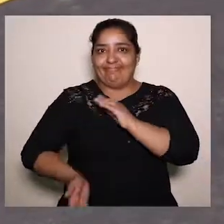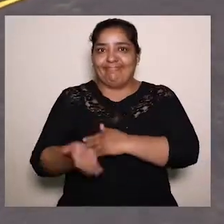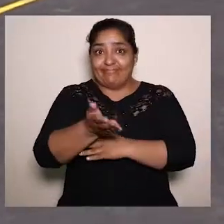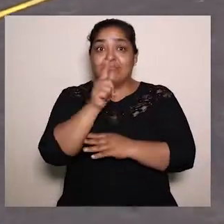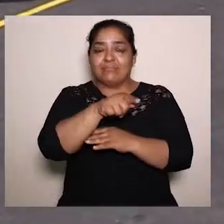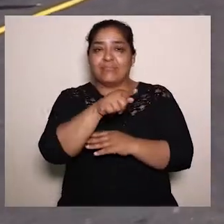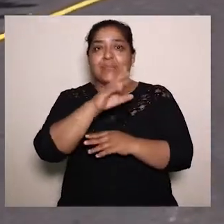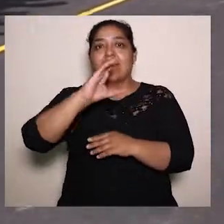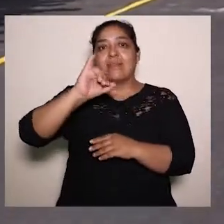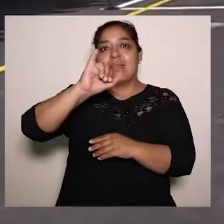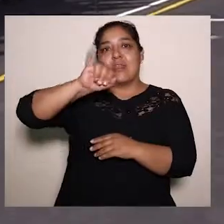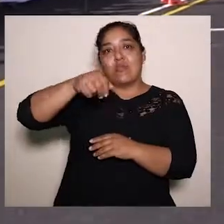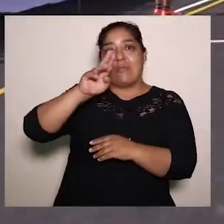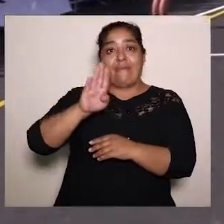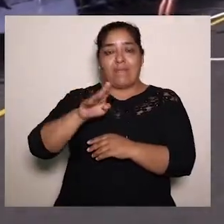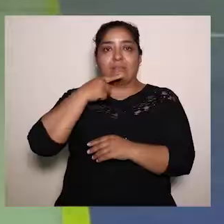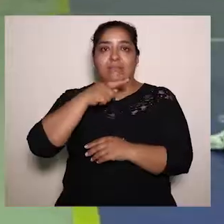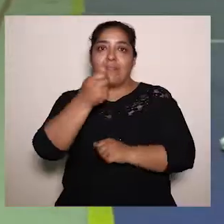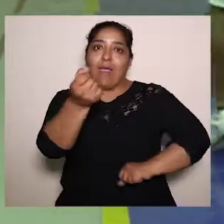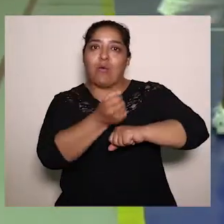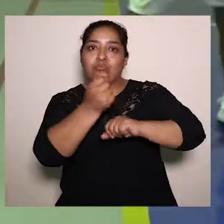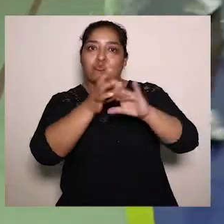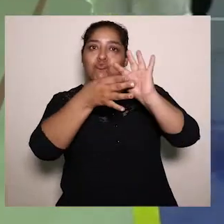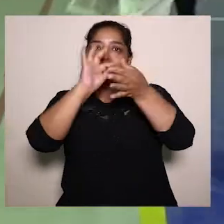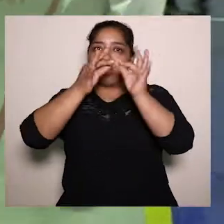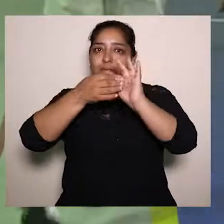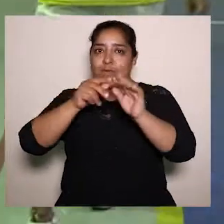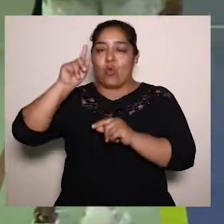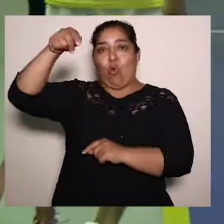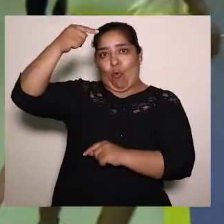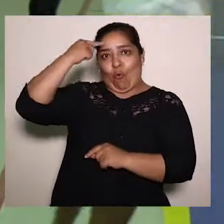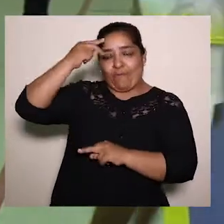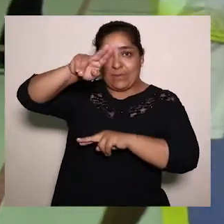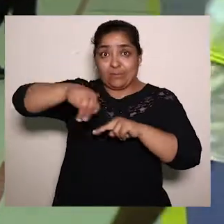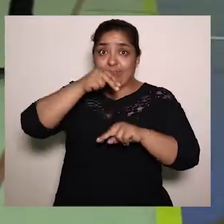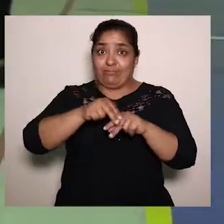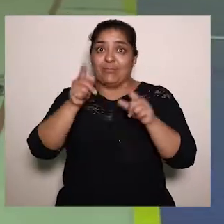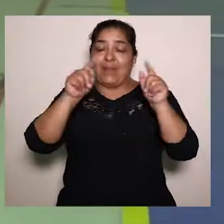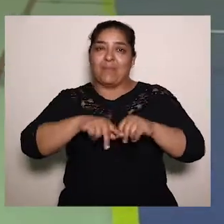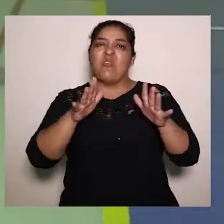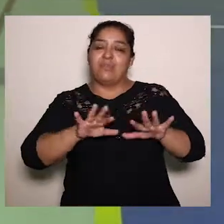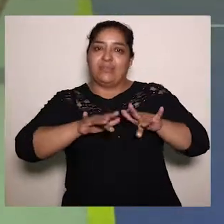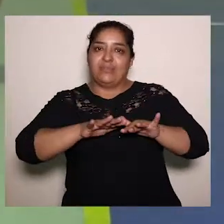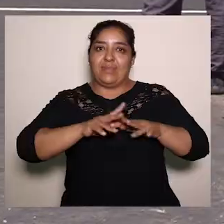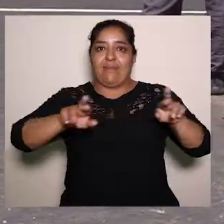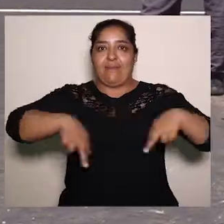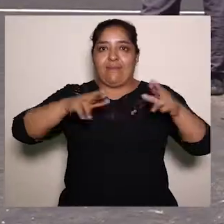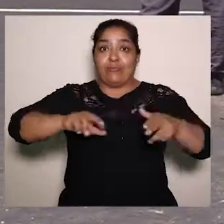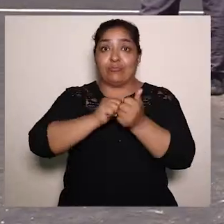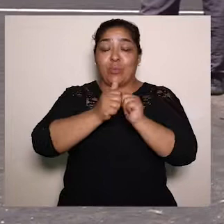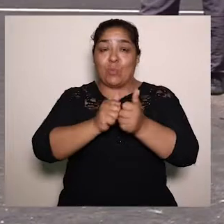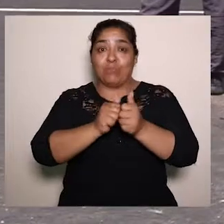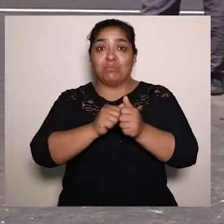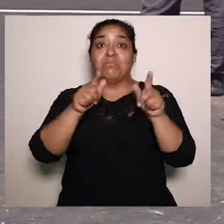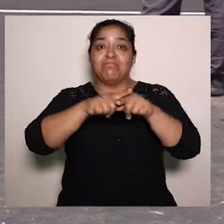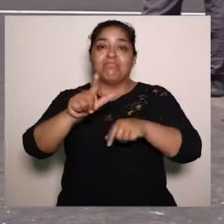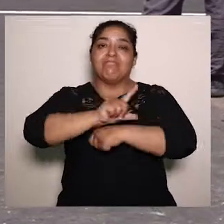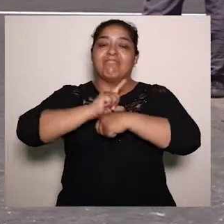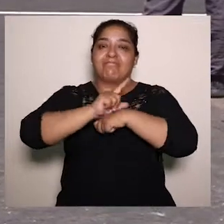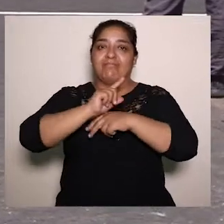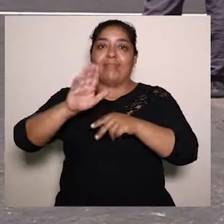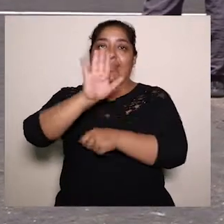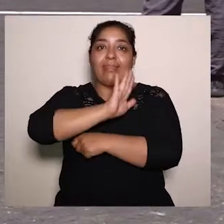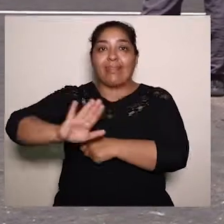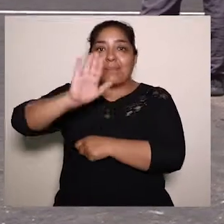pelota a mano se y jb y apoyado por coldeportes la gobernación de nariño a través de la secretaría de regresión y deportes y la